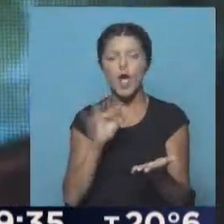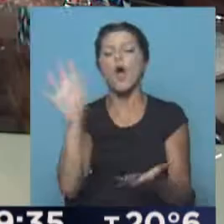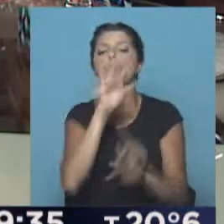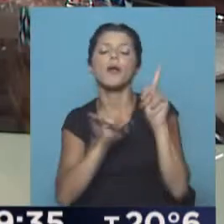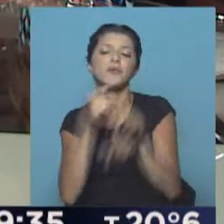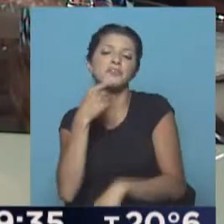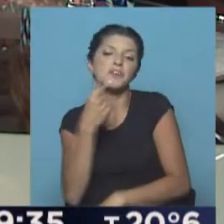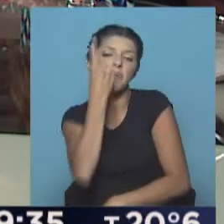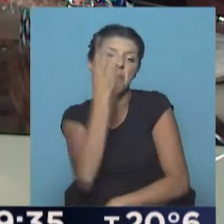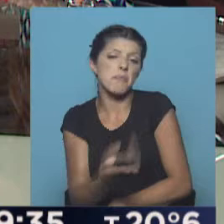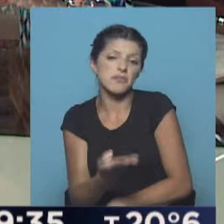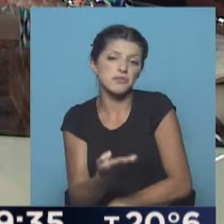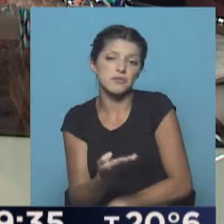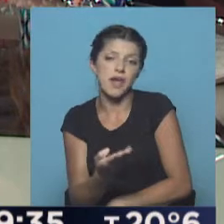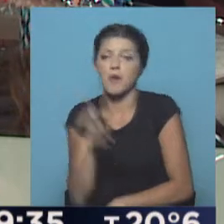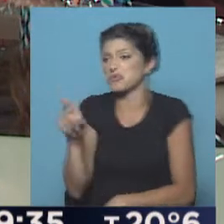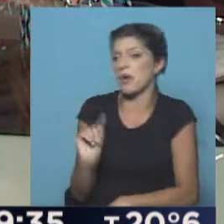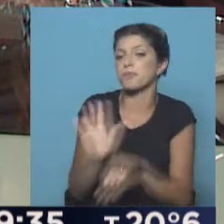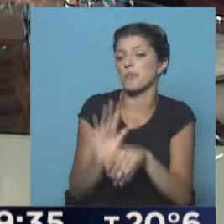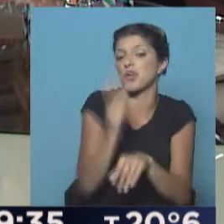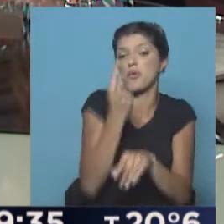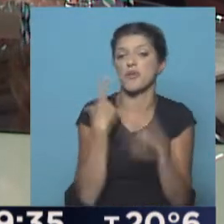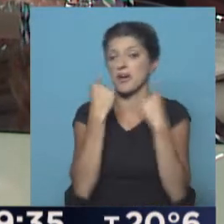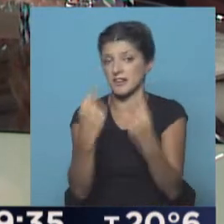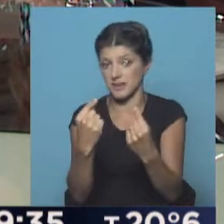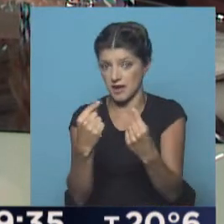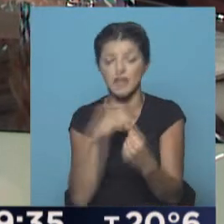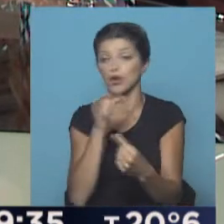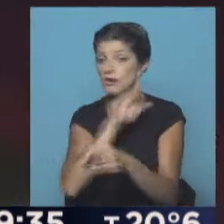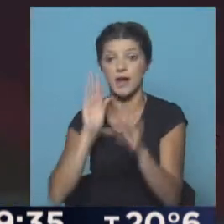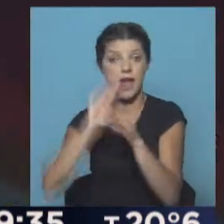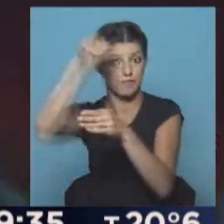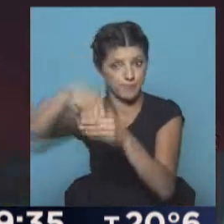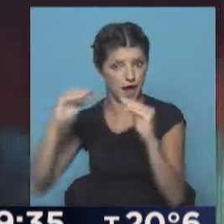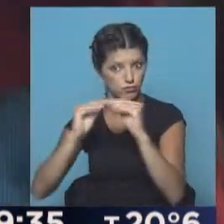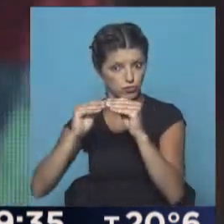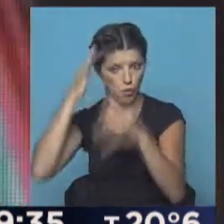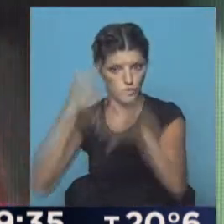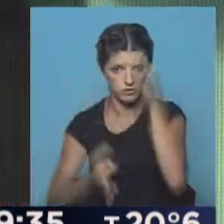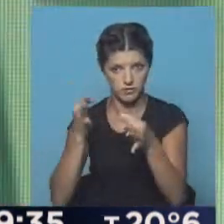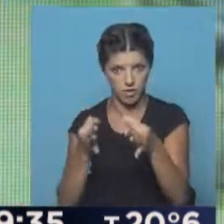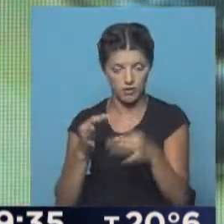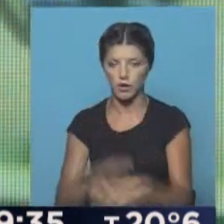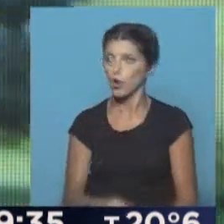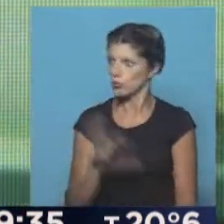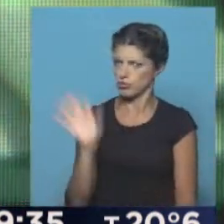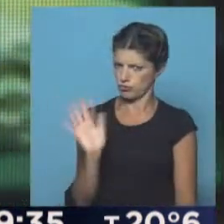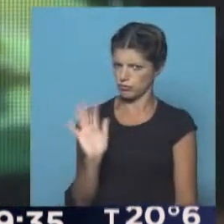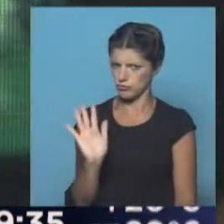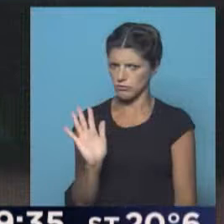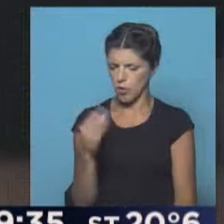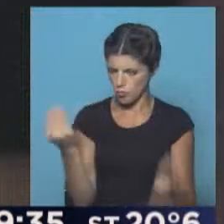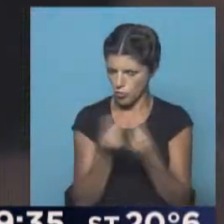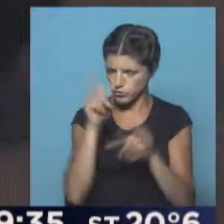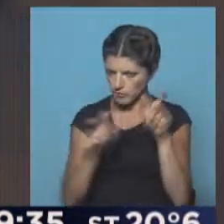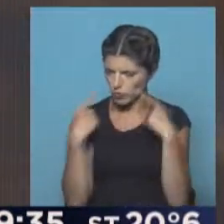tipo distinto, que es el único que critica y que nadie se anima con la familia judicial? No, hay mucha gente que es crítica, hay mucha gente. Yo tengo la suerte de que